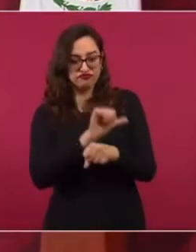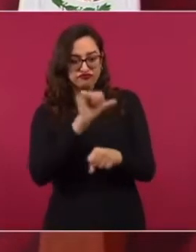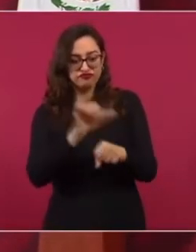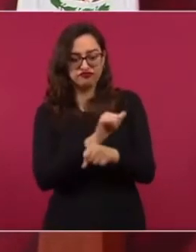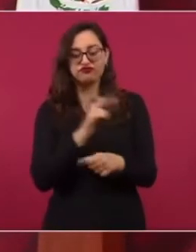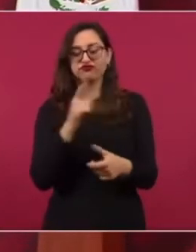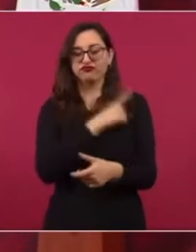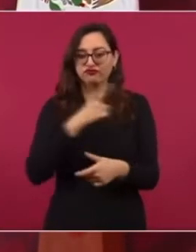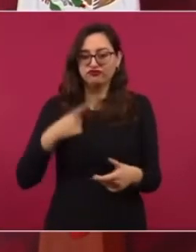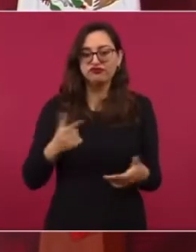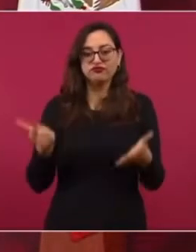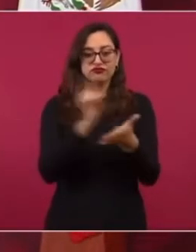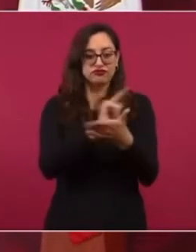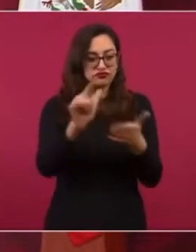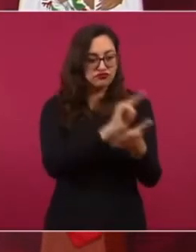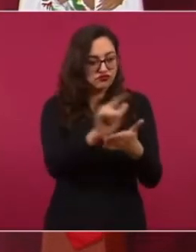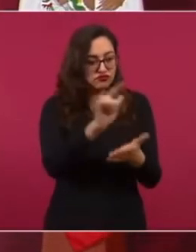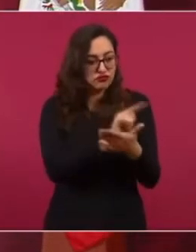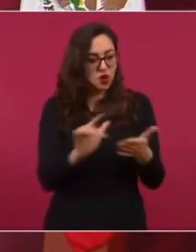los equipos,